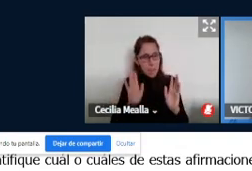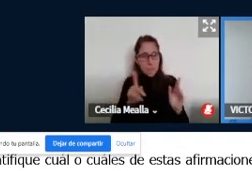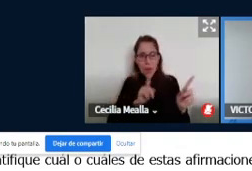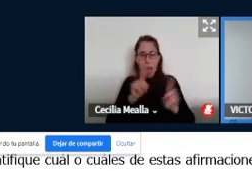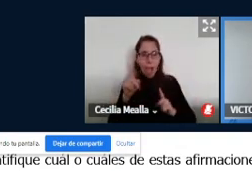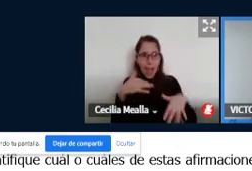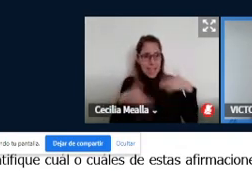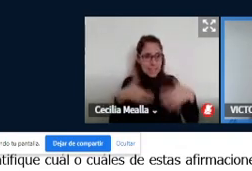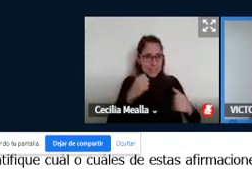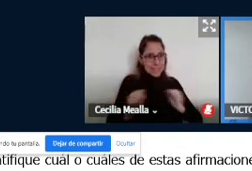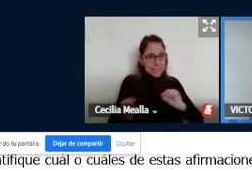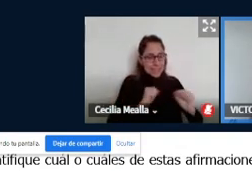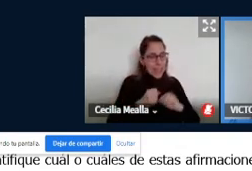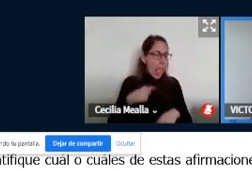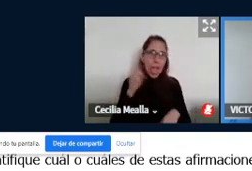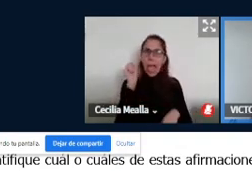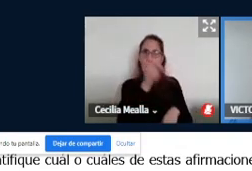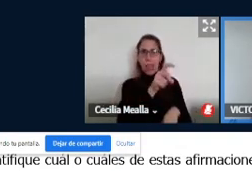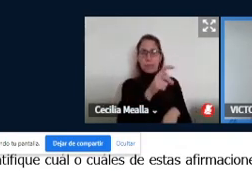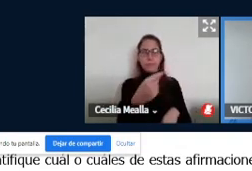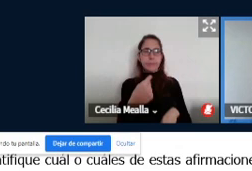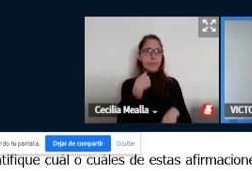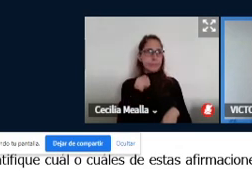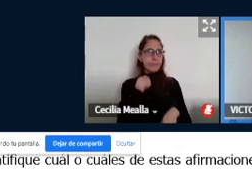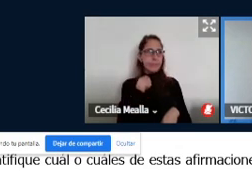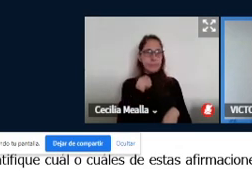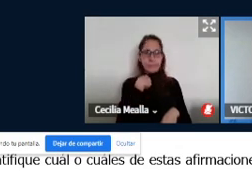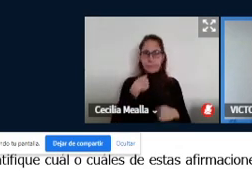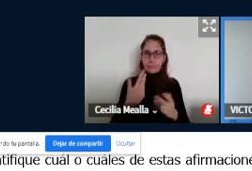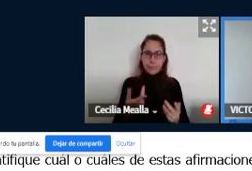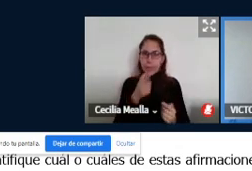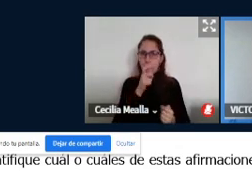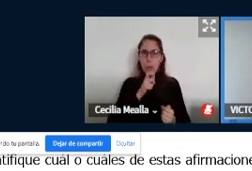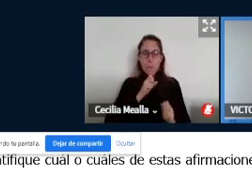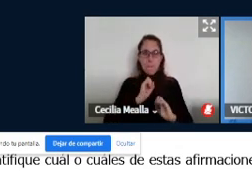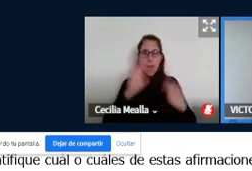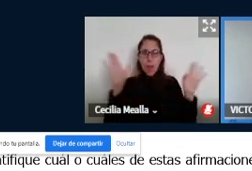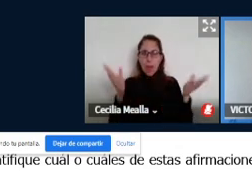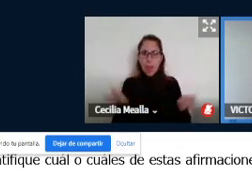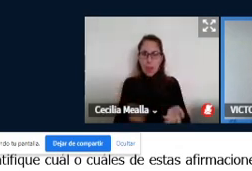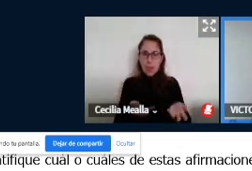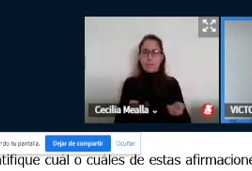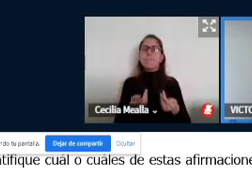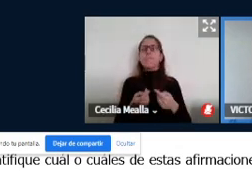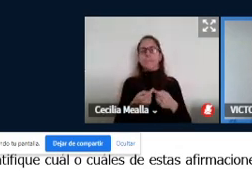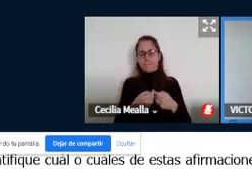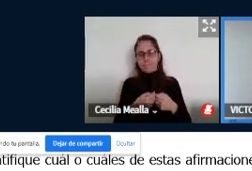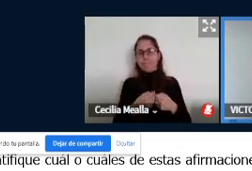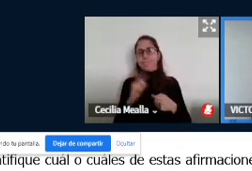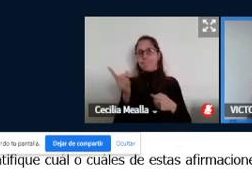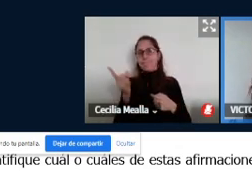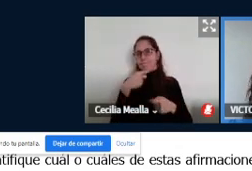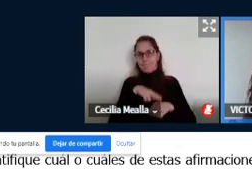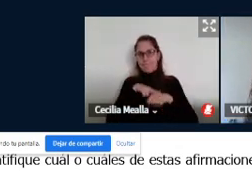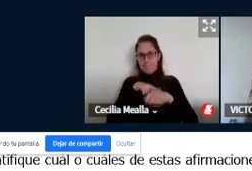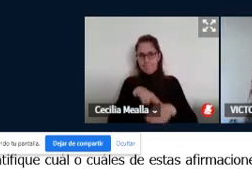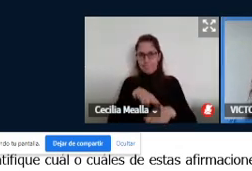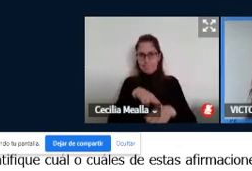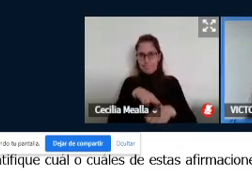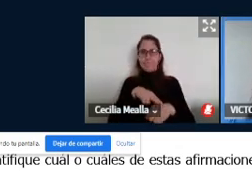por leerlo rápido, por apurados o los nervios, responden mal, y así que por eso la recomendación